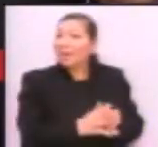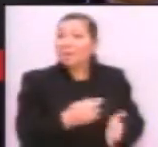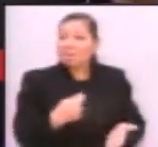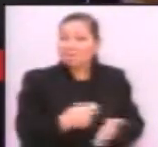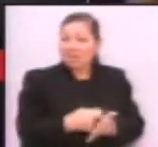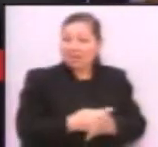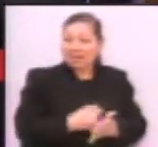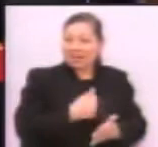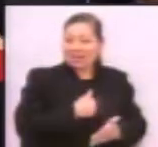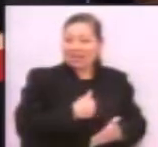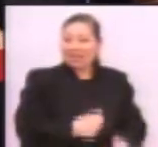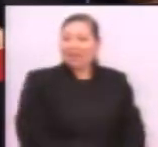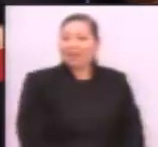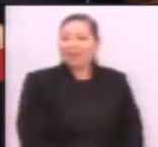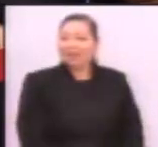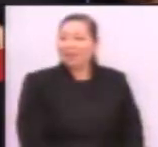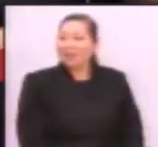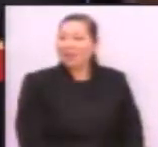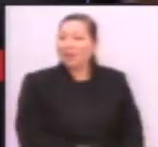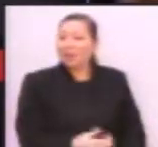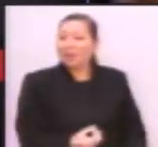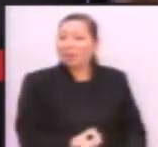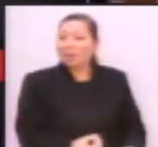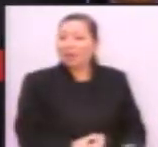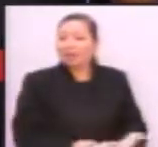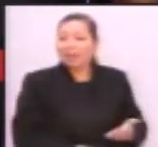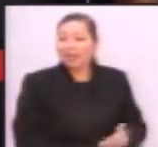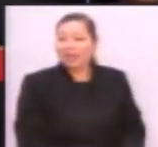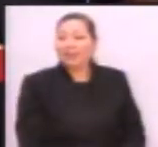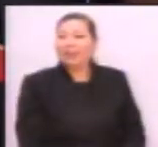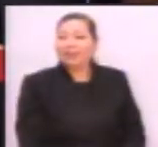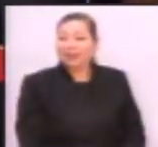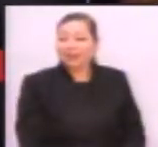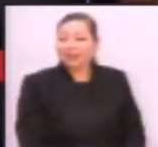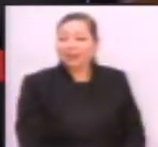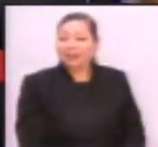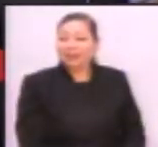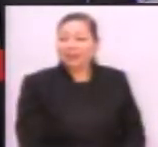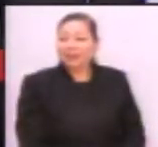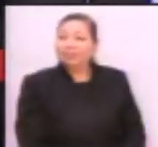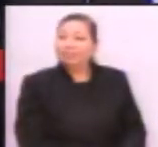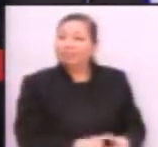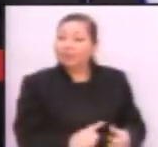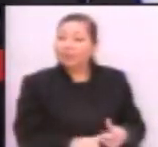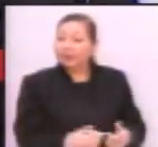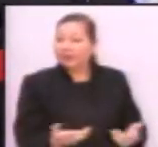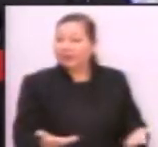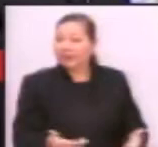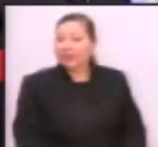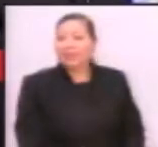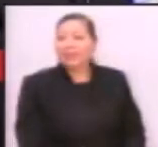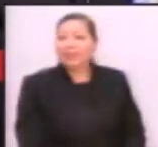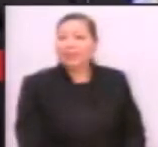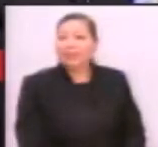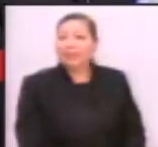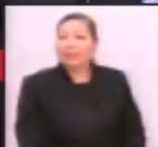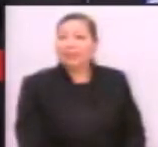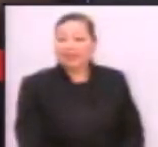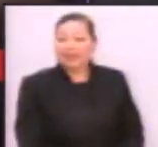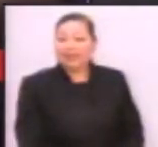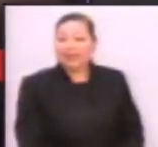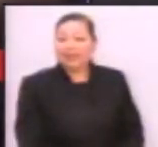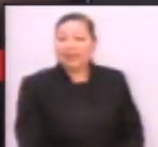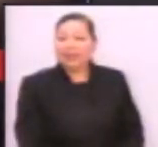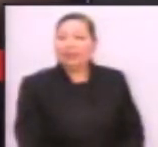tienen que pagar. Y van a utilizar a diestra y siniestra la figura del testaferro. Entonces, señor presidente, la situación